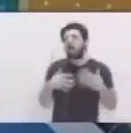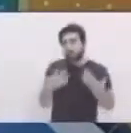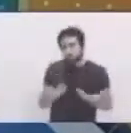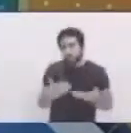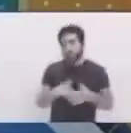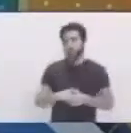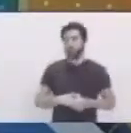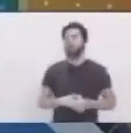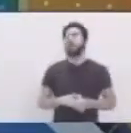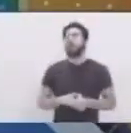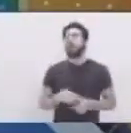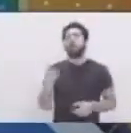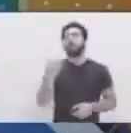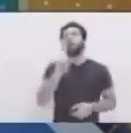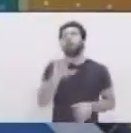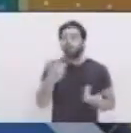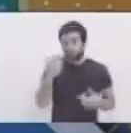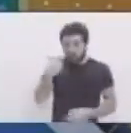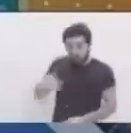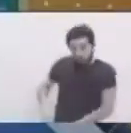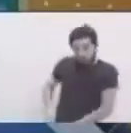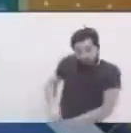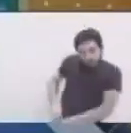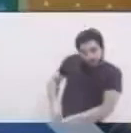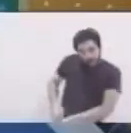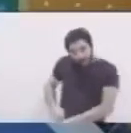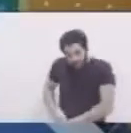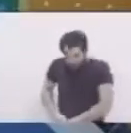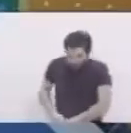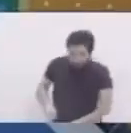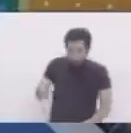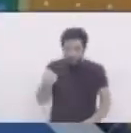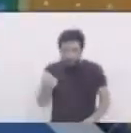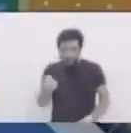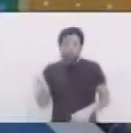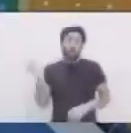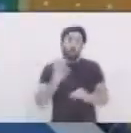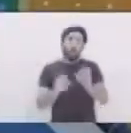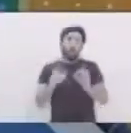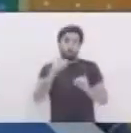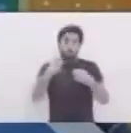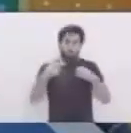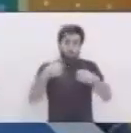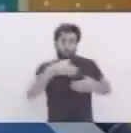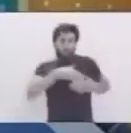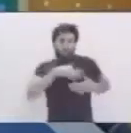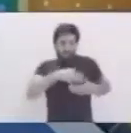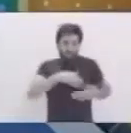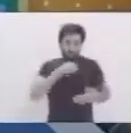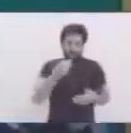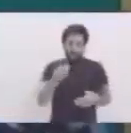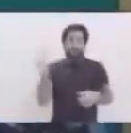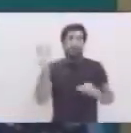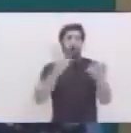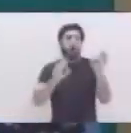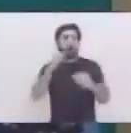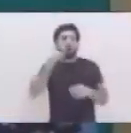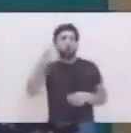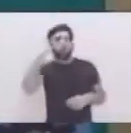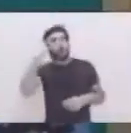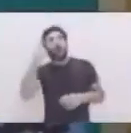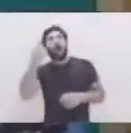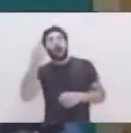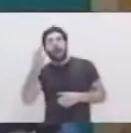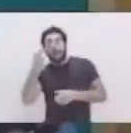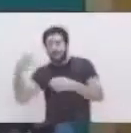Los tenemos en las bolsas. Puede ser la bolsa del pantalón, la bolsa de tu camisa o una bolsa imaginaria, no importa.